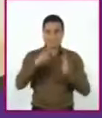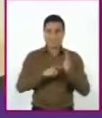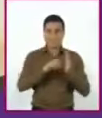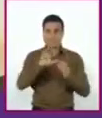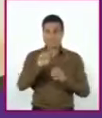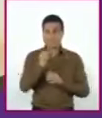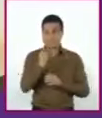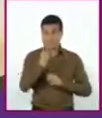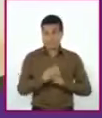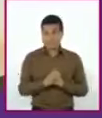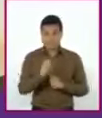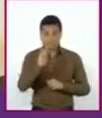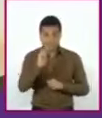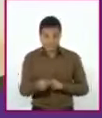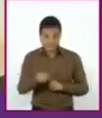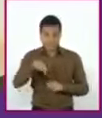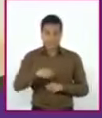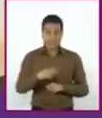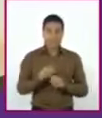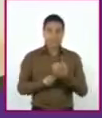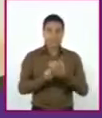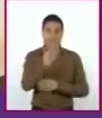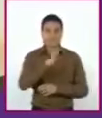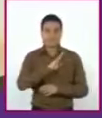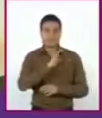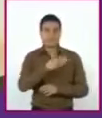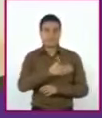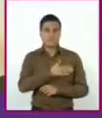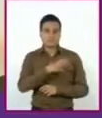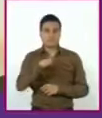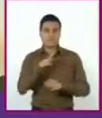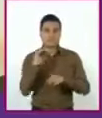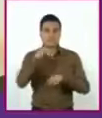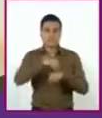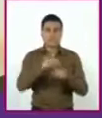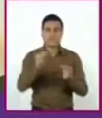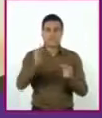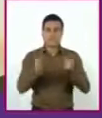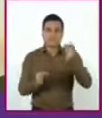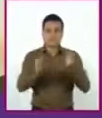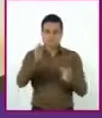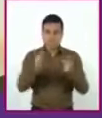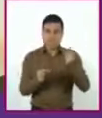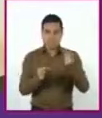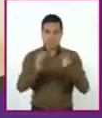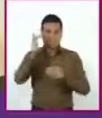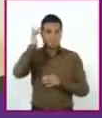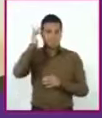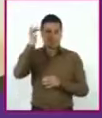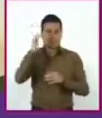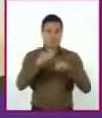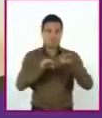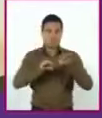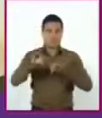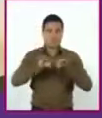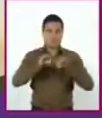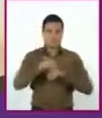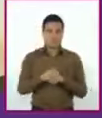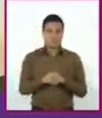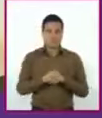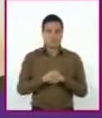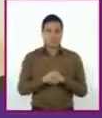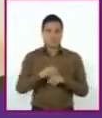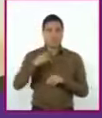cuando se estableció en la Nueva España el Tribunal del Santo Oficio de la Inquisición, cuyo control político no era